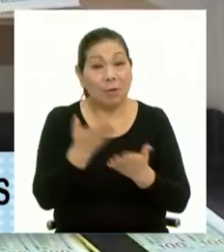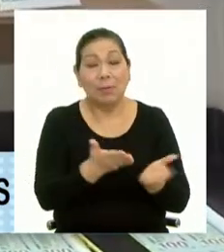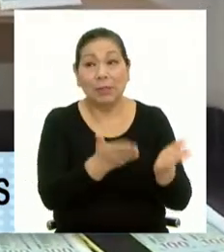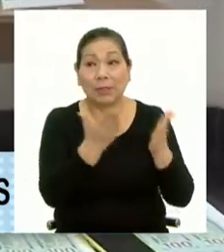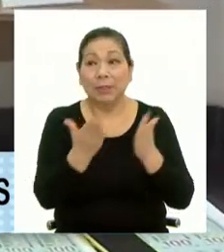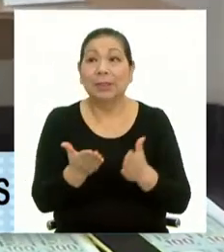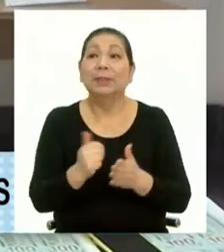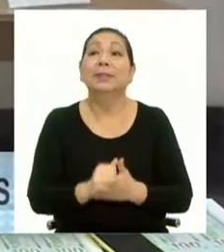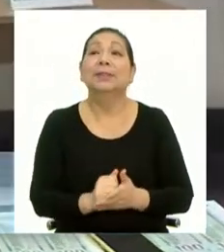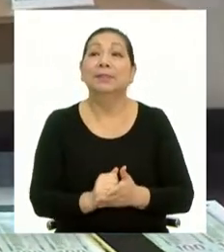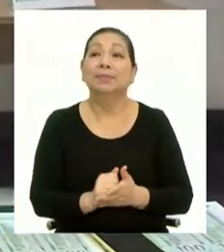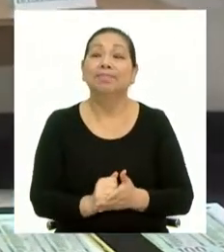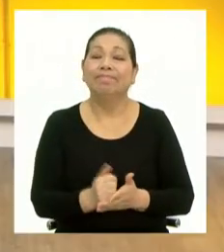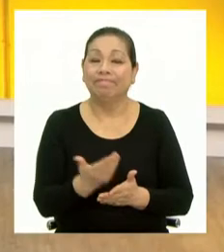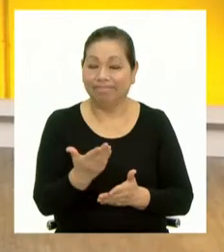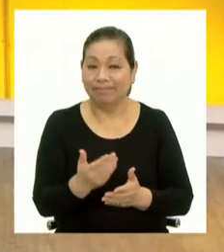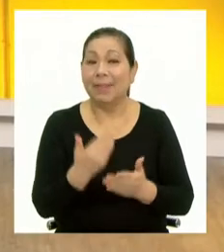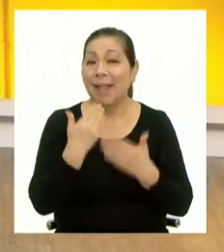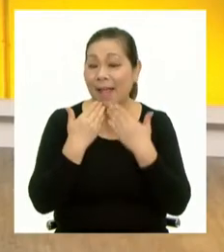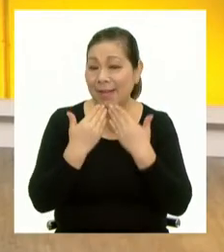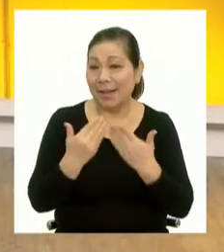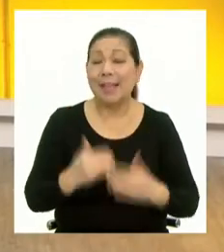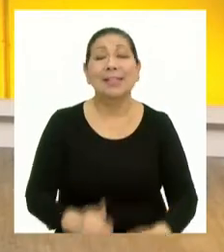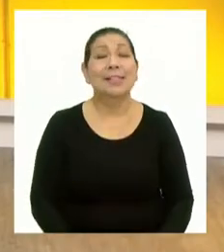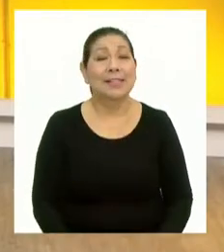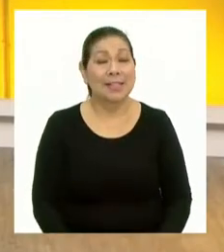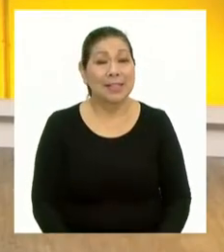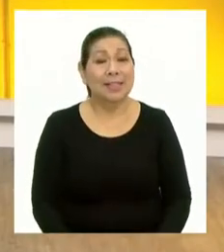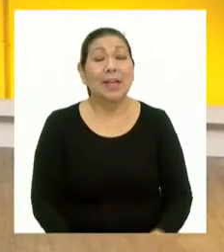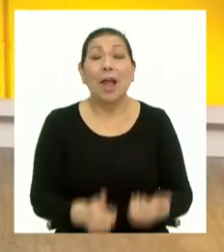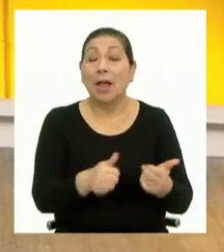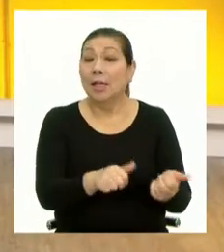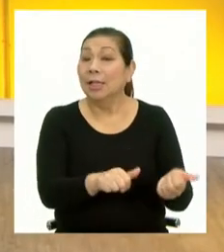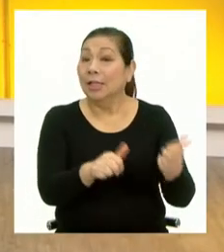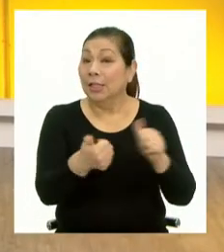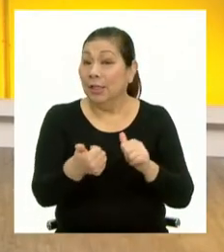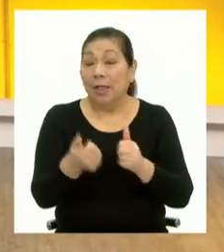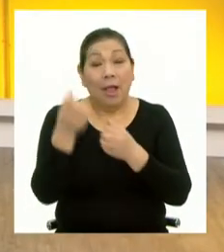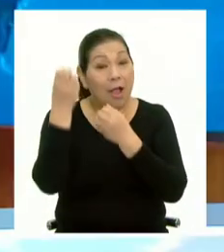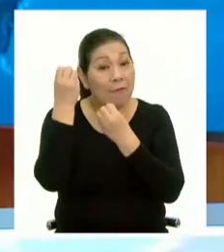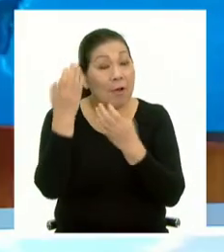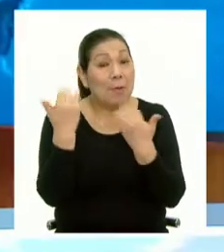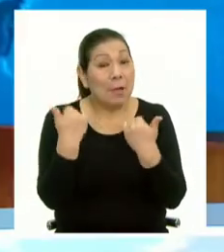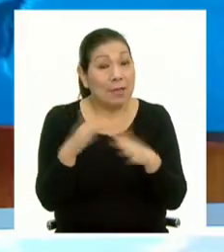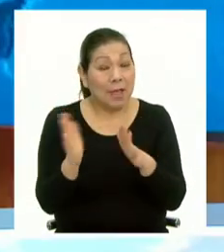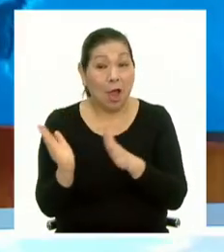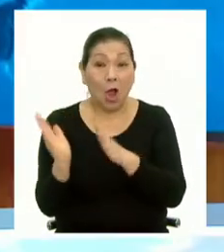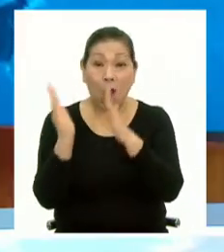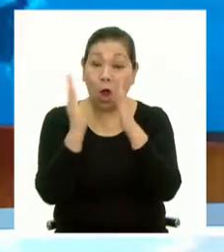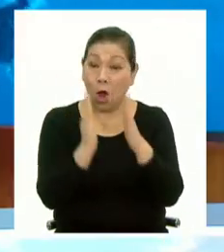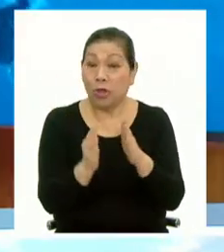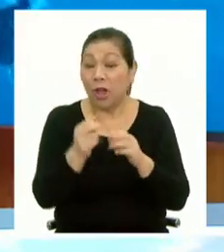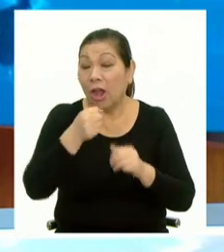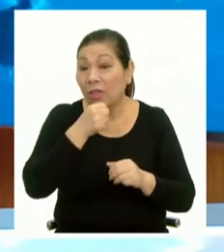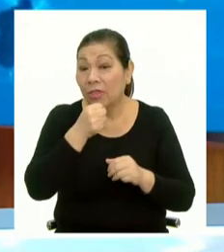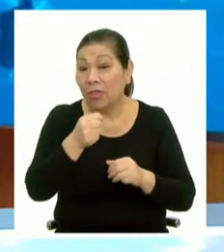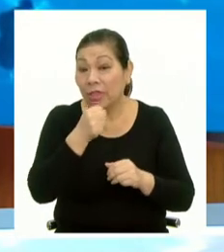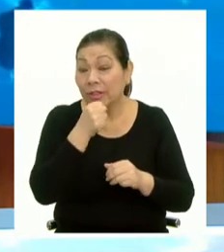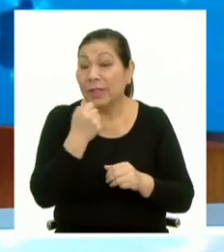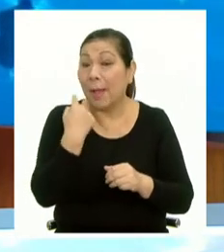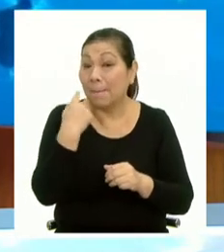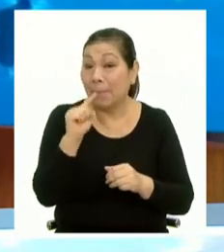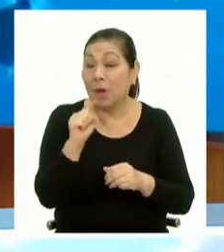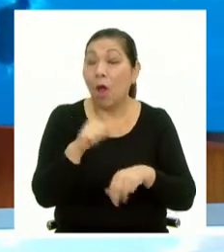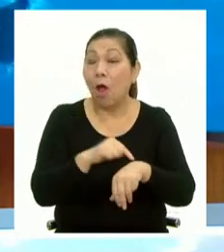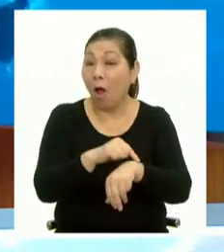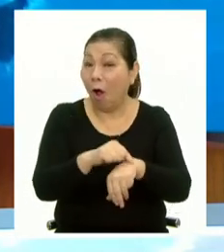retornamos a Estudios Centrales. Paola. Bien, gracias a Tiffany Tipeni y seguimos con más información ya que pasamos a otro tipo de noticias para contarles que